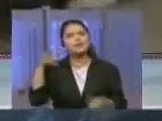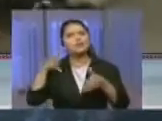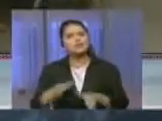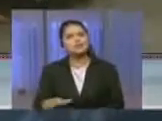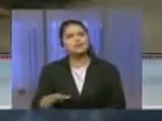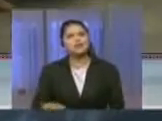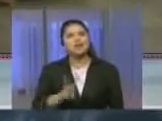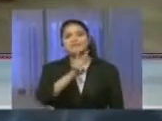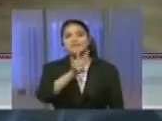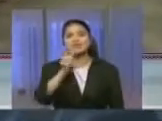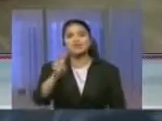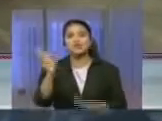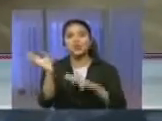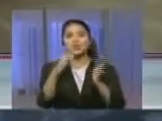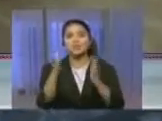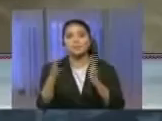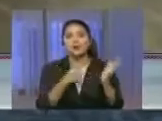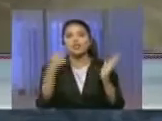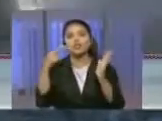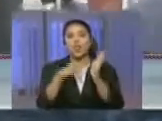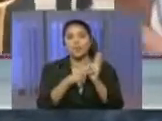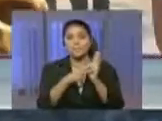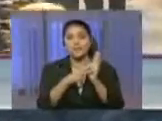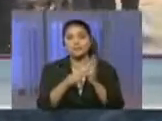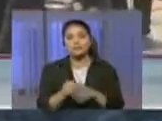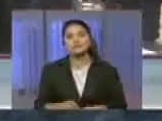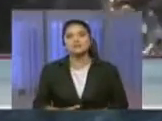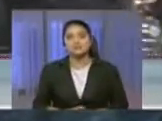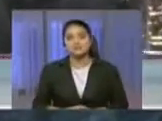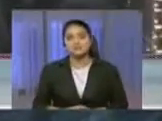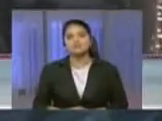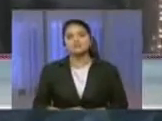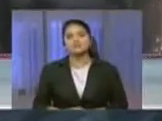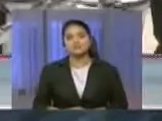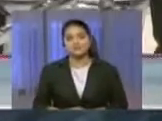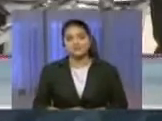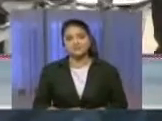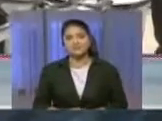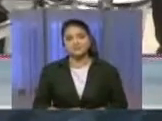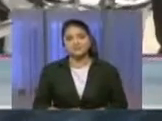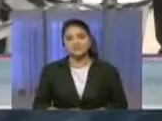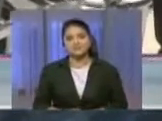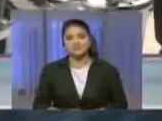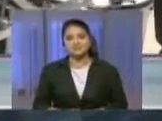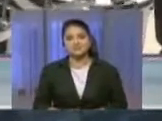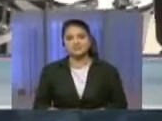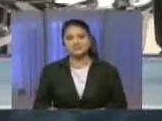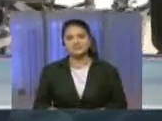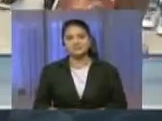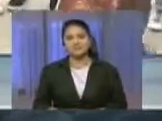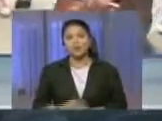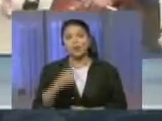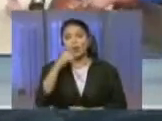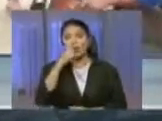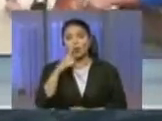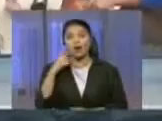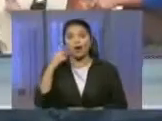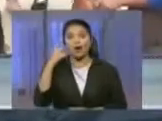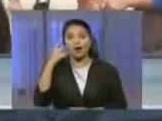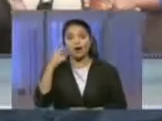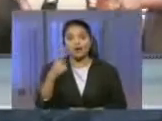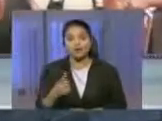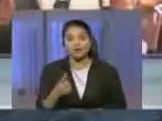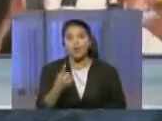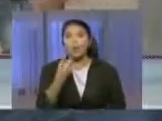22 de marzo del 2000 del 2000 Ah un año un